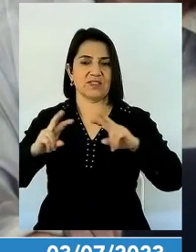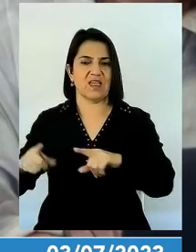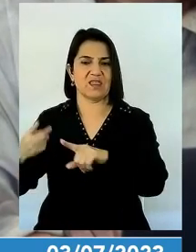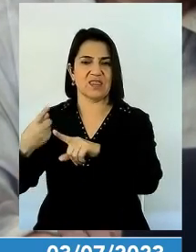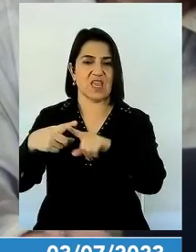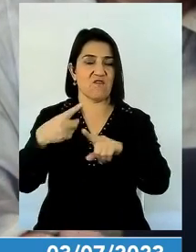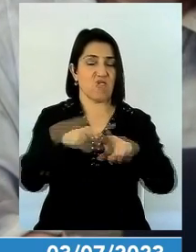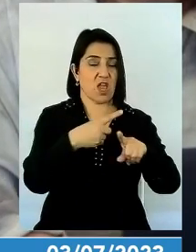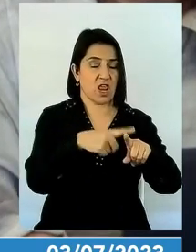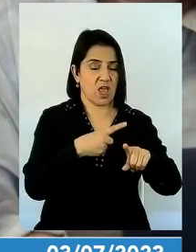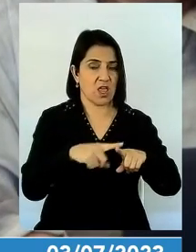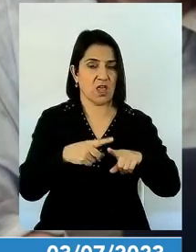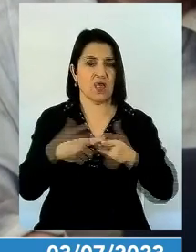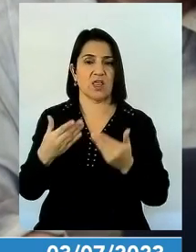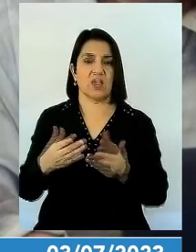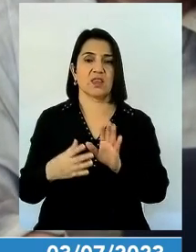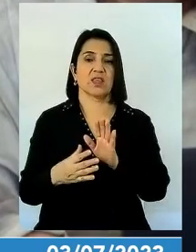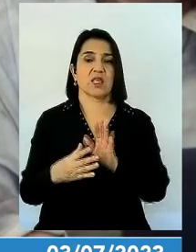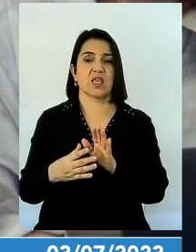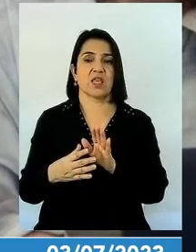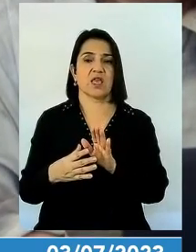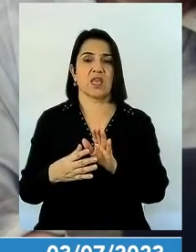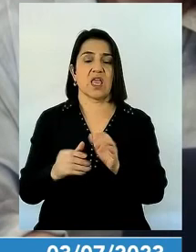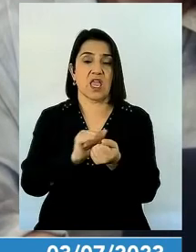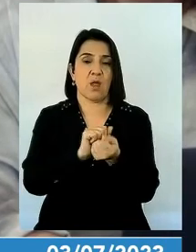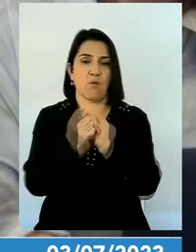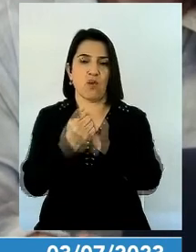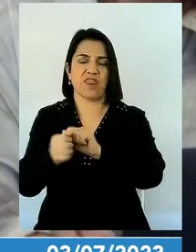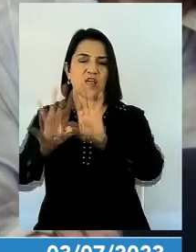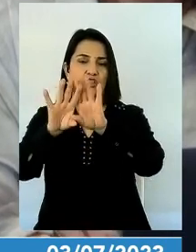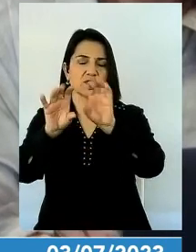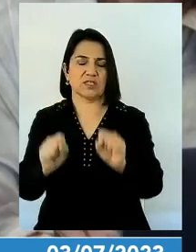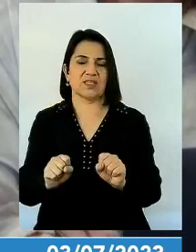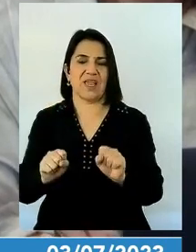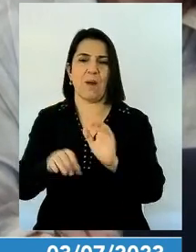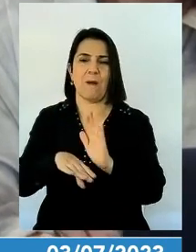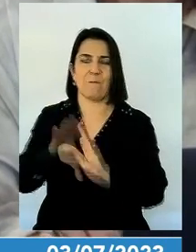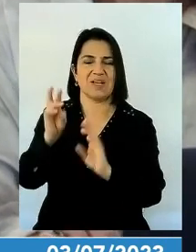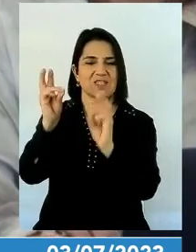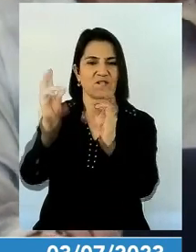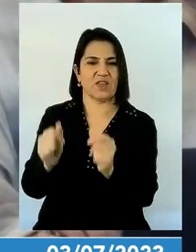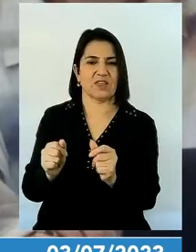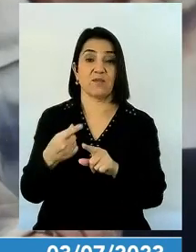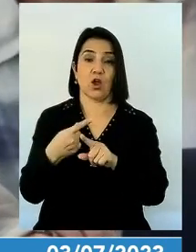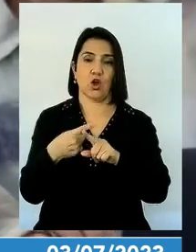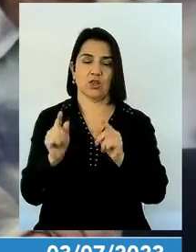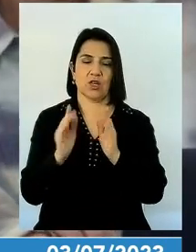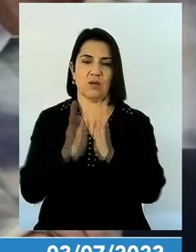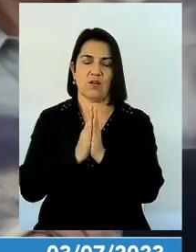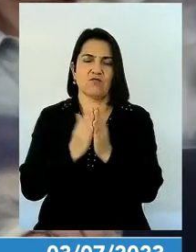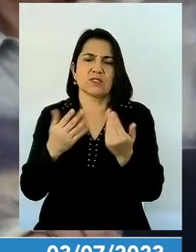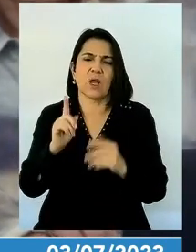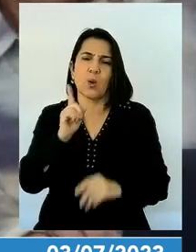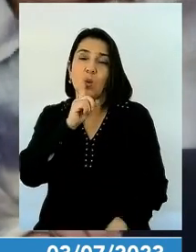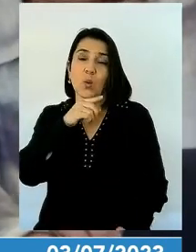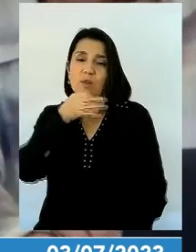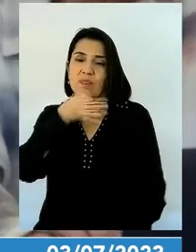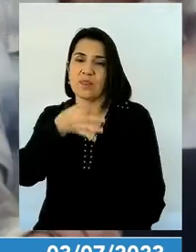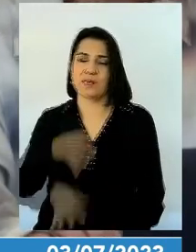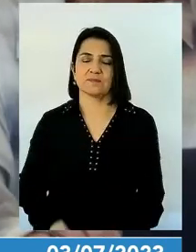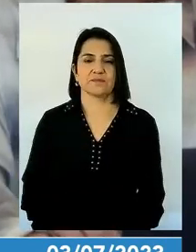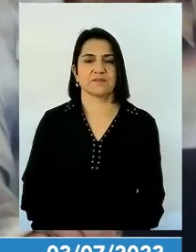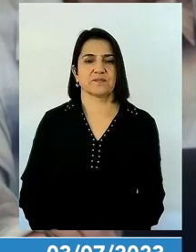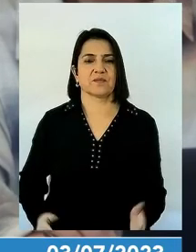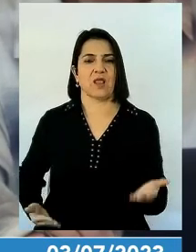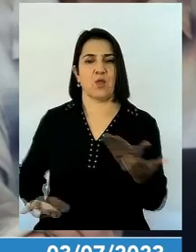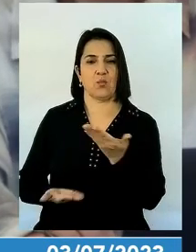modelación de sistemas para una gestión más efectiva. Siguiente, por favor, y para ya ir terminando, la propuesta de la Sociedad